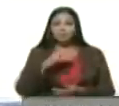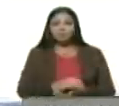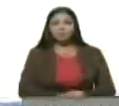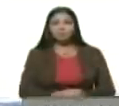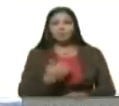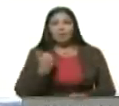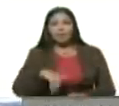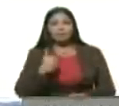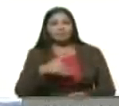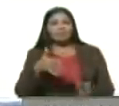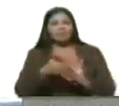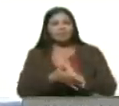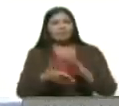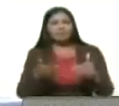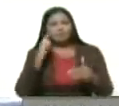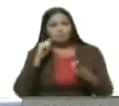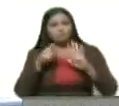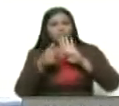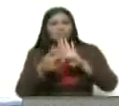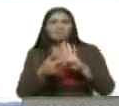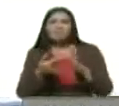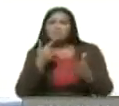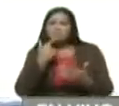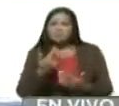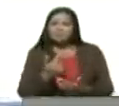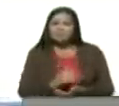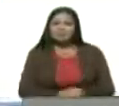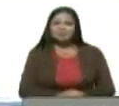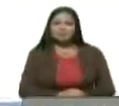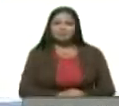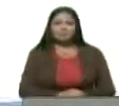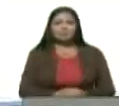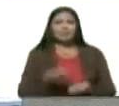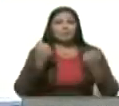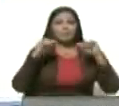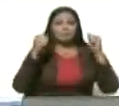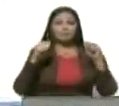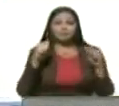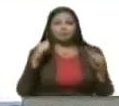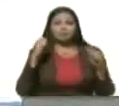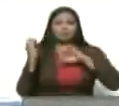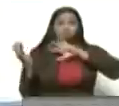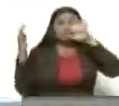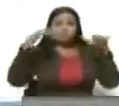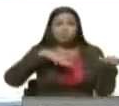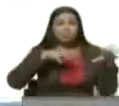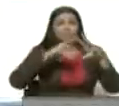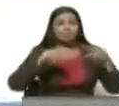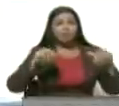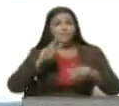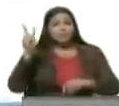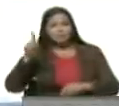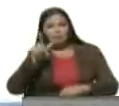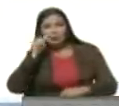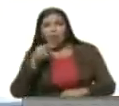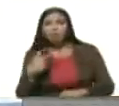desde Argentina, donde dan cuenta de la preparación de una invasión contra el territorio